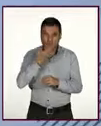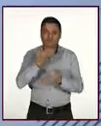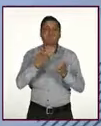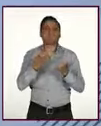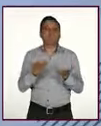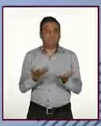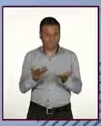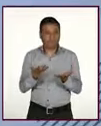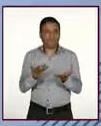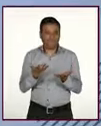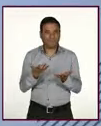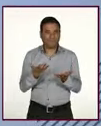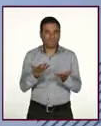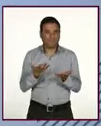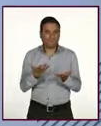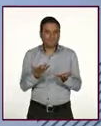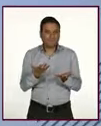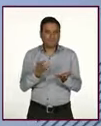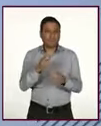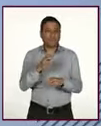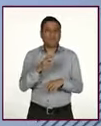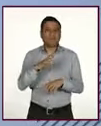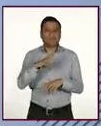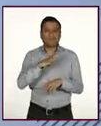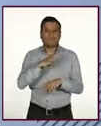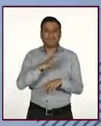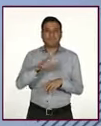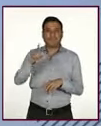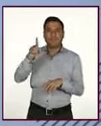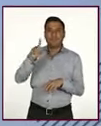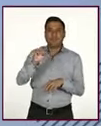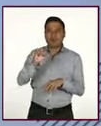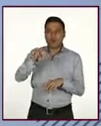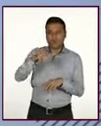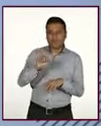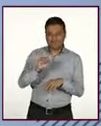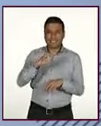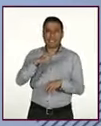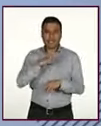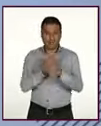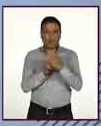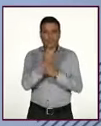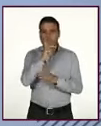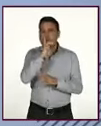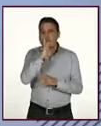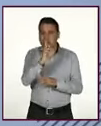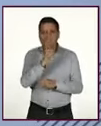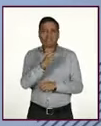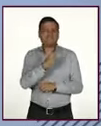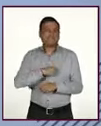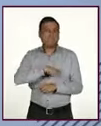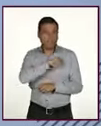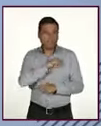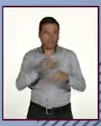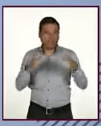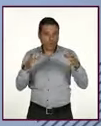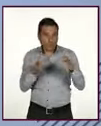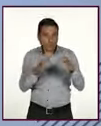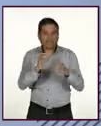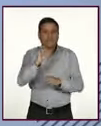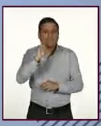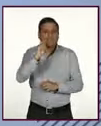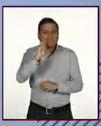integra desde un consenso internacional este nuevo término de salud comunitaria, que es un modelo de atención en